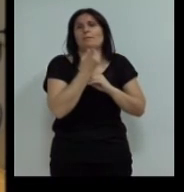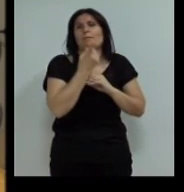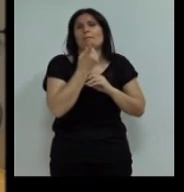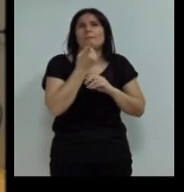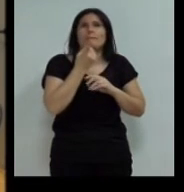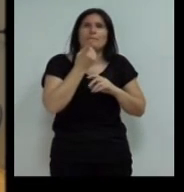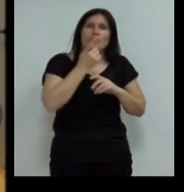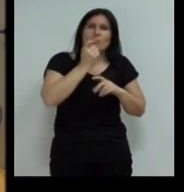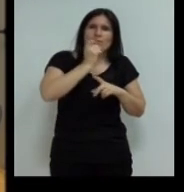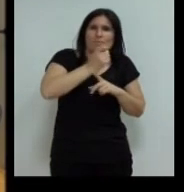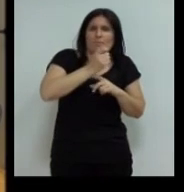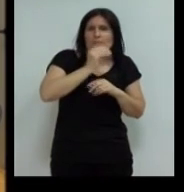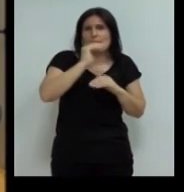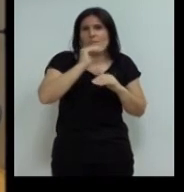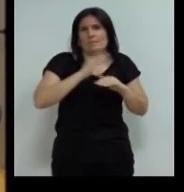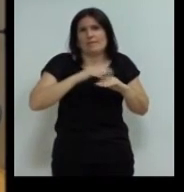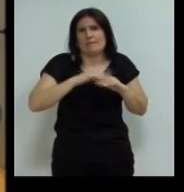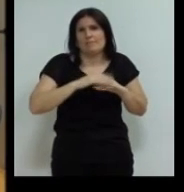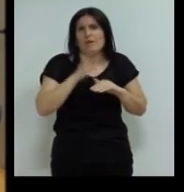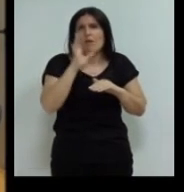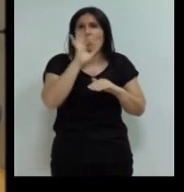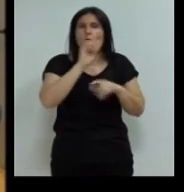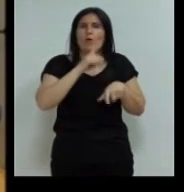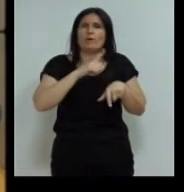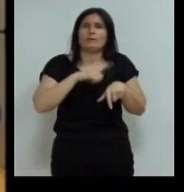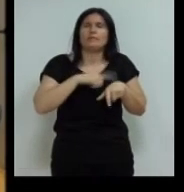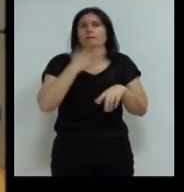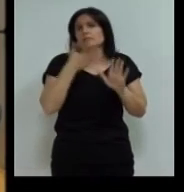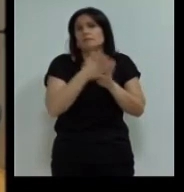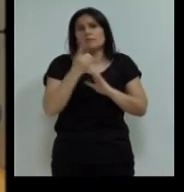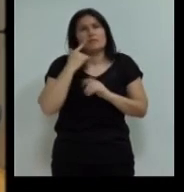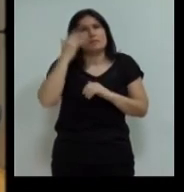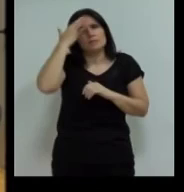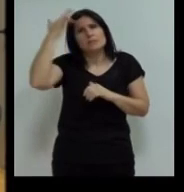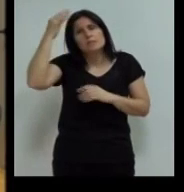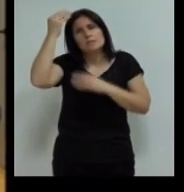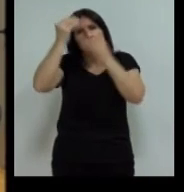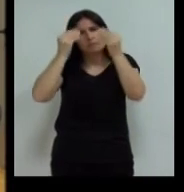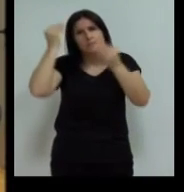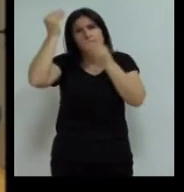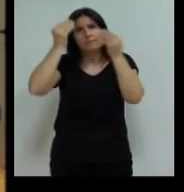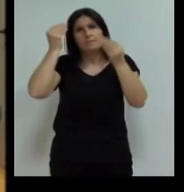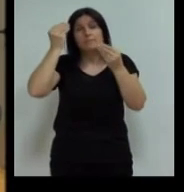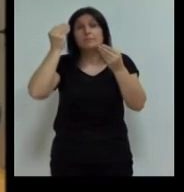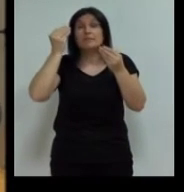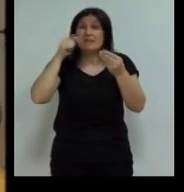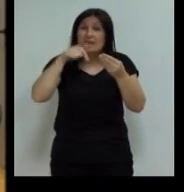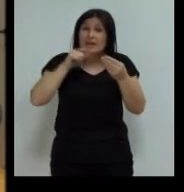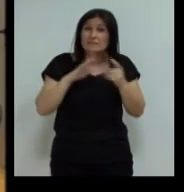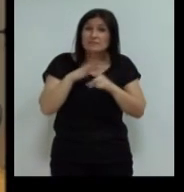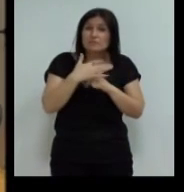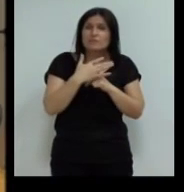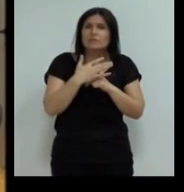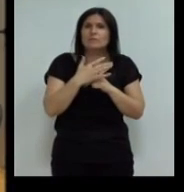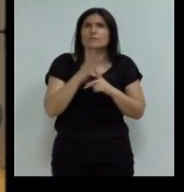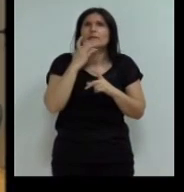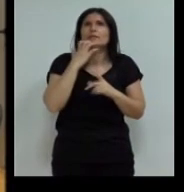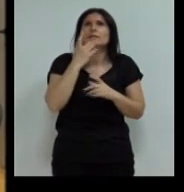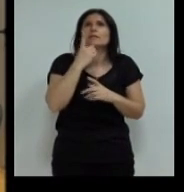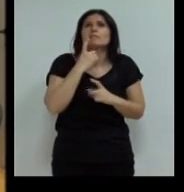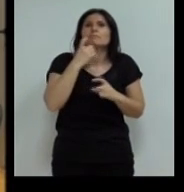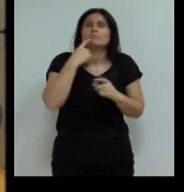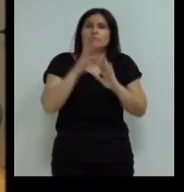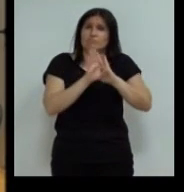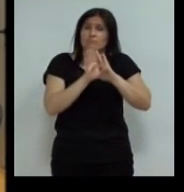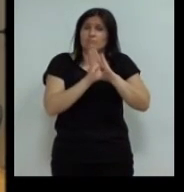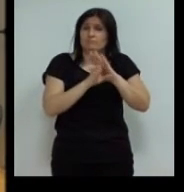menos dilatarla en el tiempo lo suficiente, etcétera, etcétera. Es decir, con mucha imaginación, y aun con todo, para intentar hacer algo sostenible, y